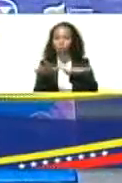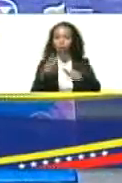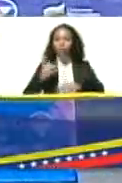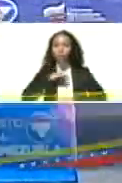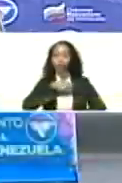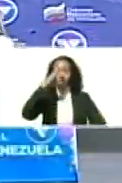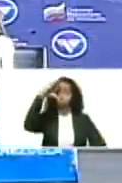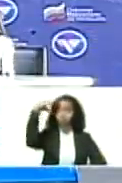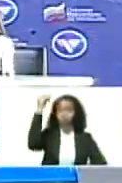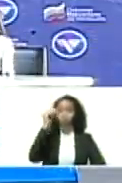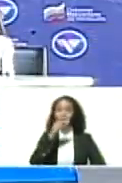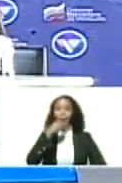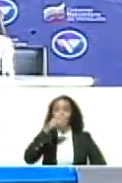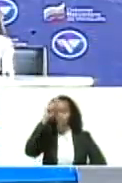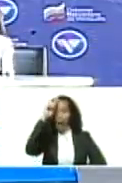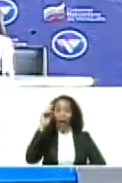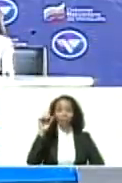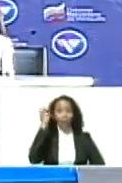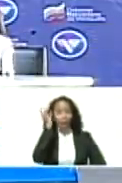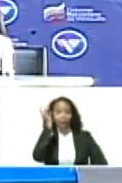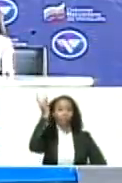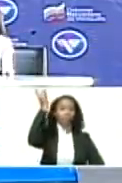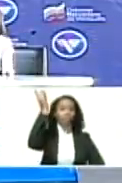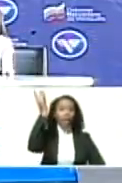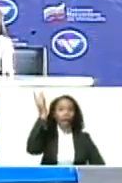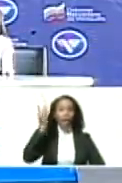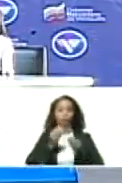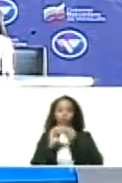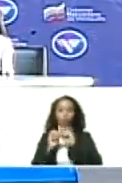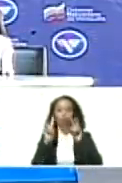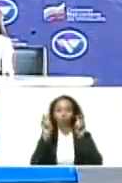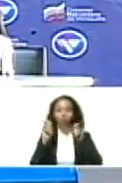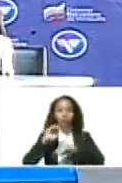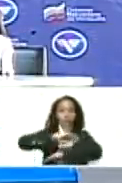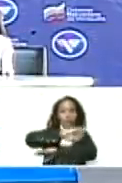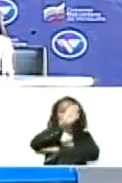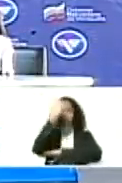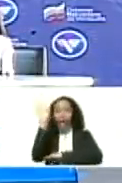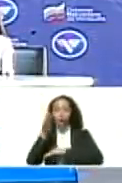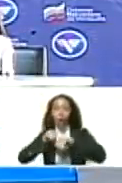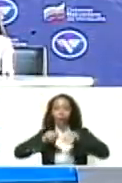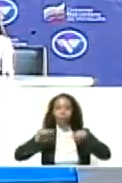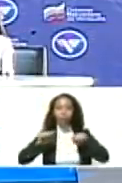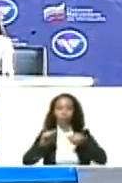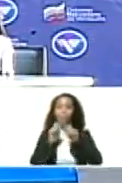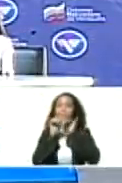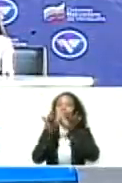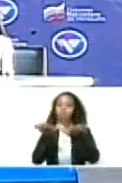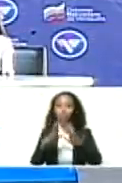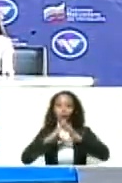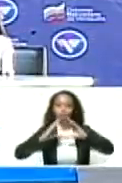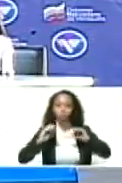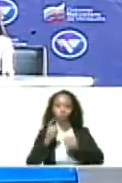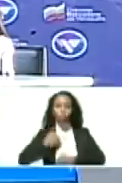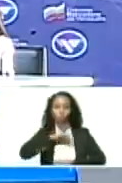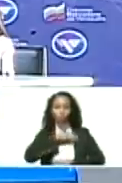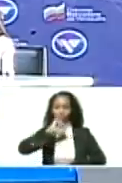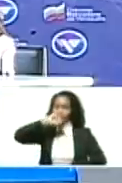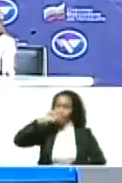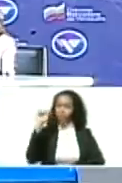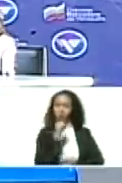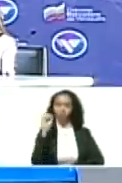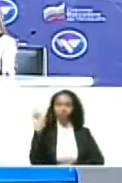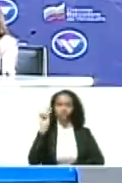Dios Padre Creador, Creador del cielo y de la tierra. Bendiciones para toda nuestra amada